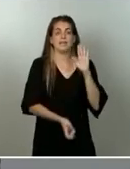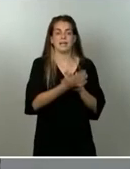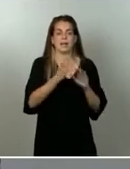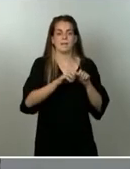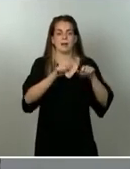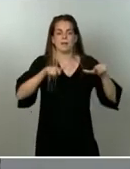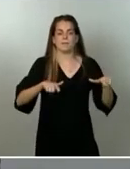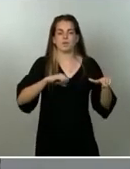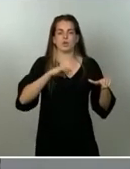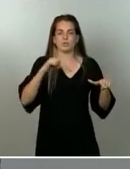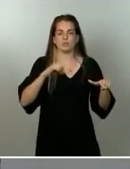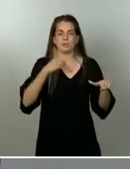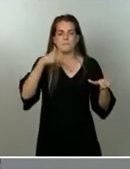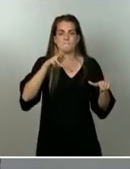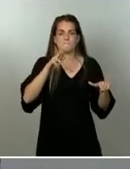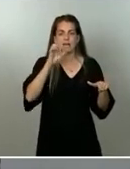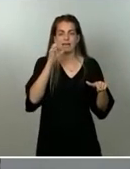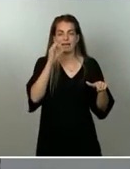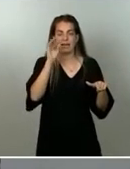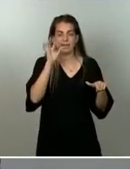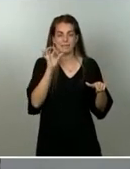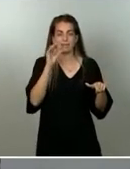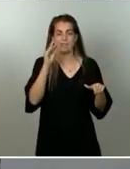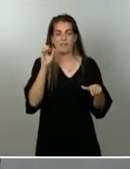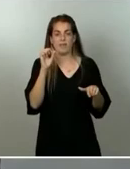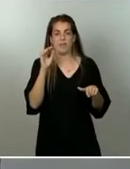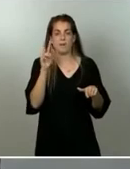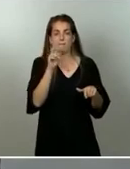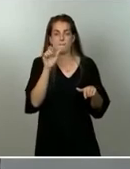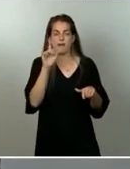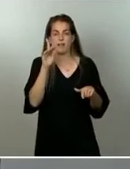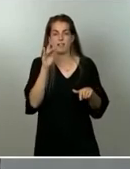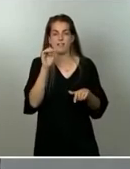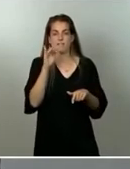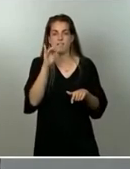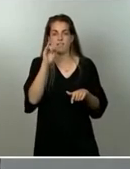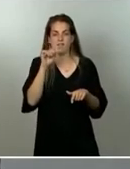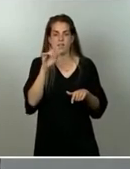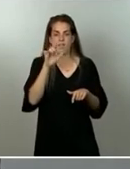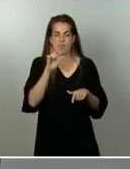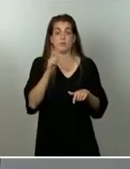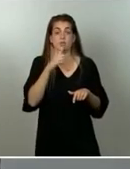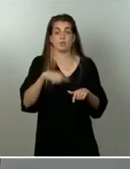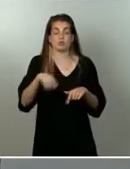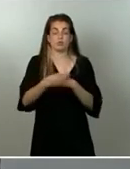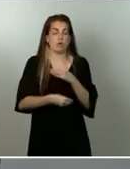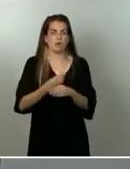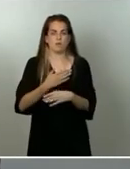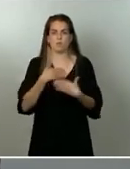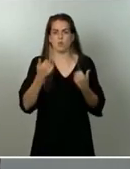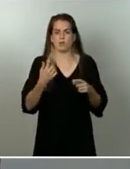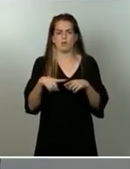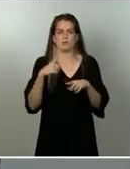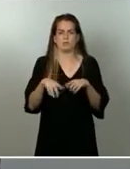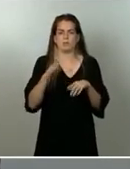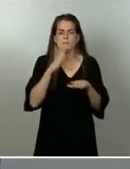por tanto seguiremos contribuyendo de esta manera a mantener el nivel tecnológico profesional